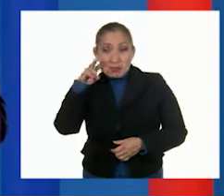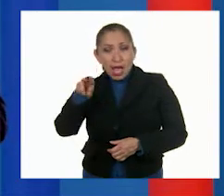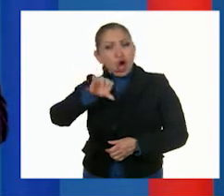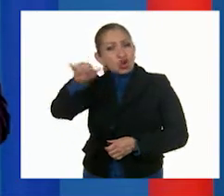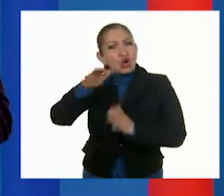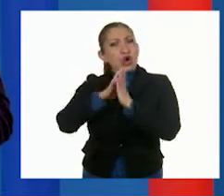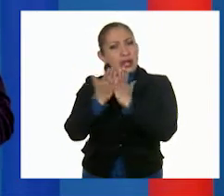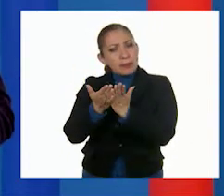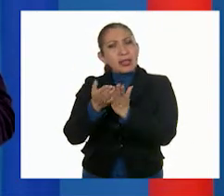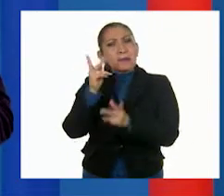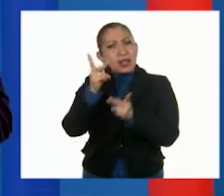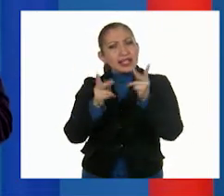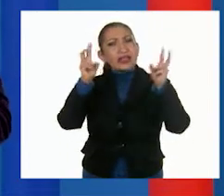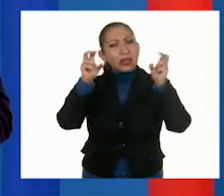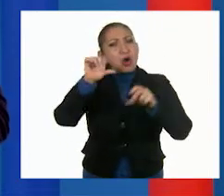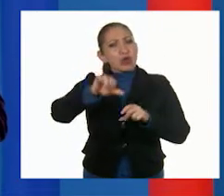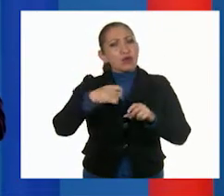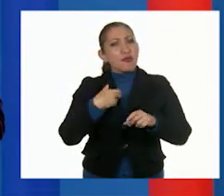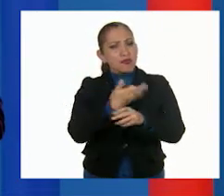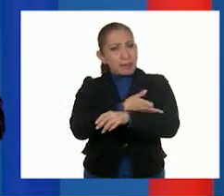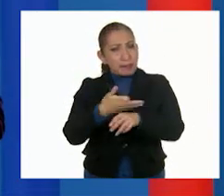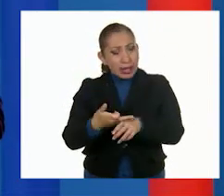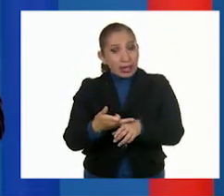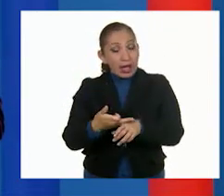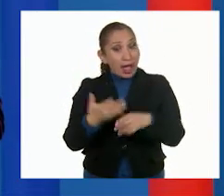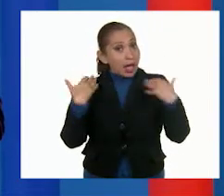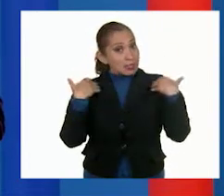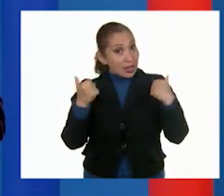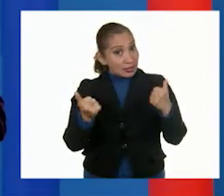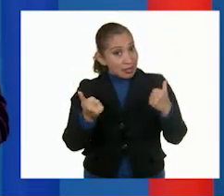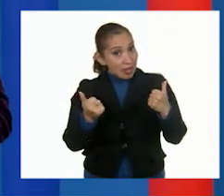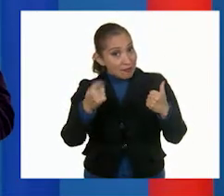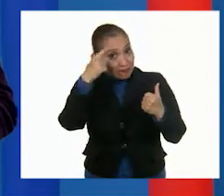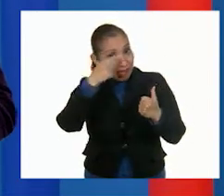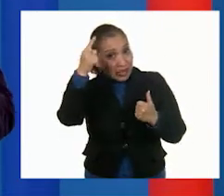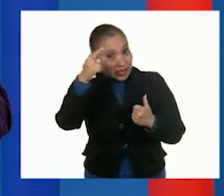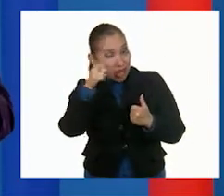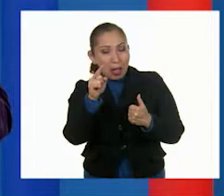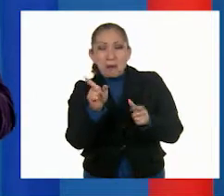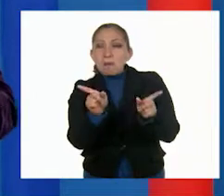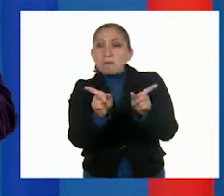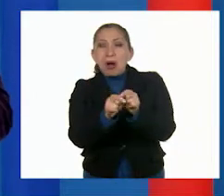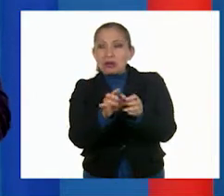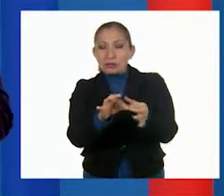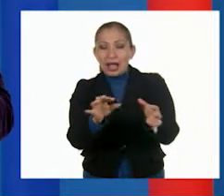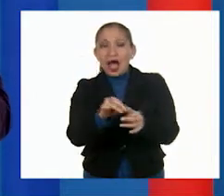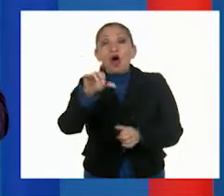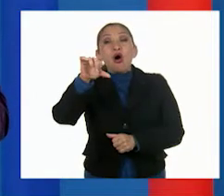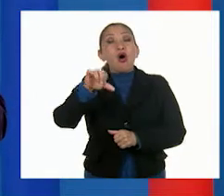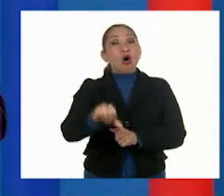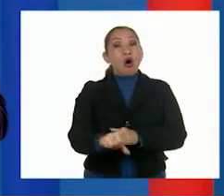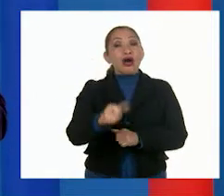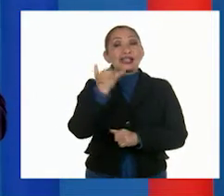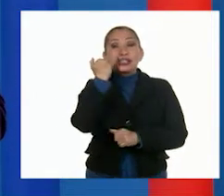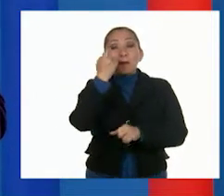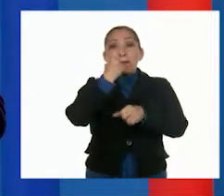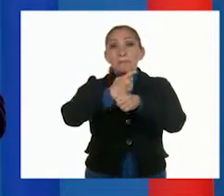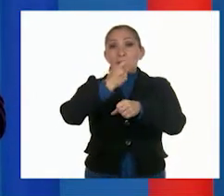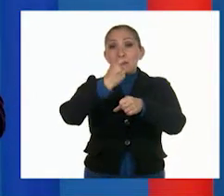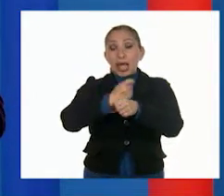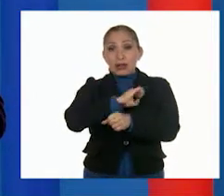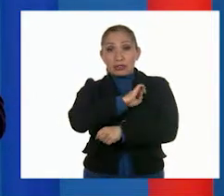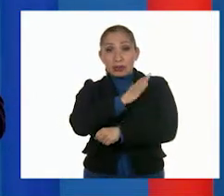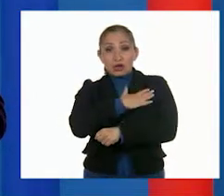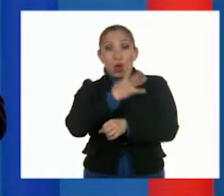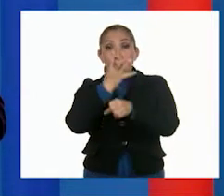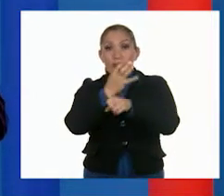otros libros y comenta el tema de hoy. Al buen entendedor. Por hoy hemos terminado con Lengua Materna de cuarto grado